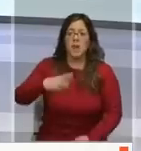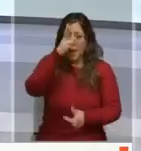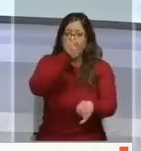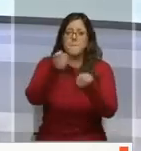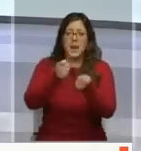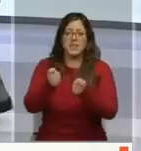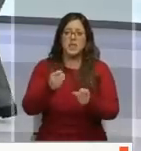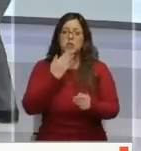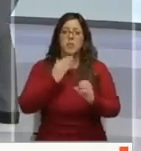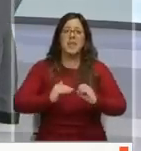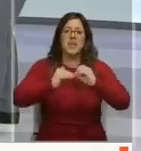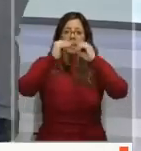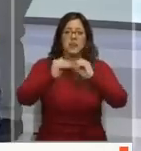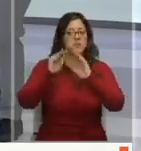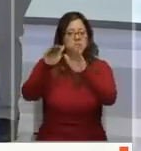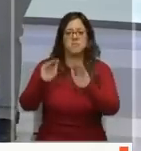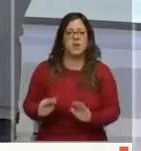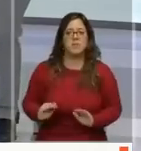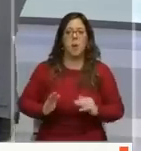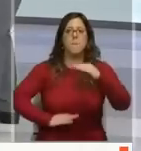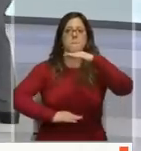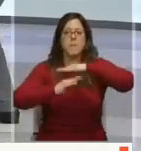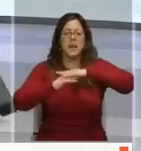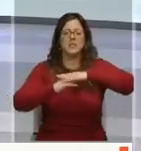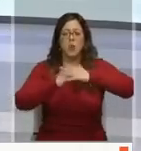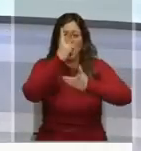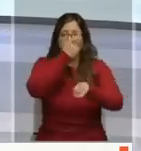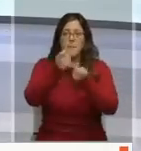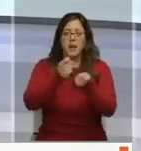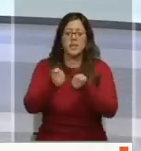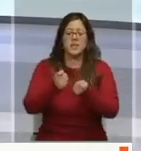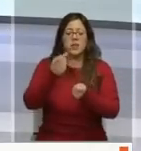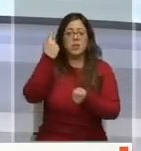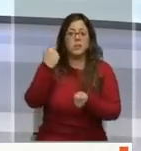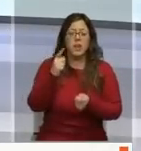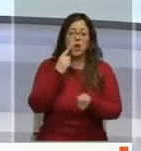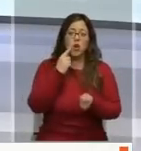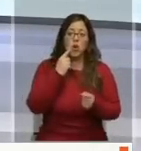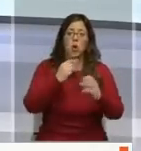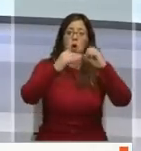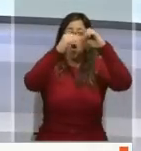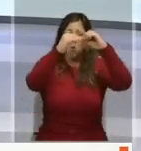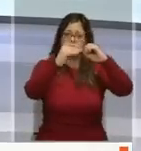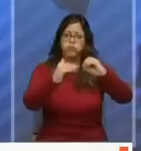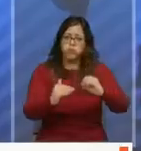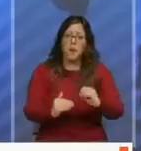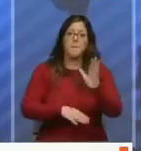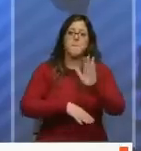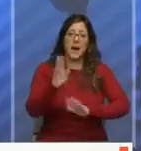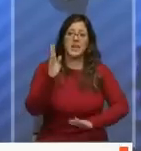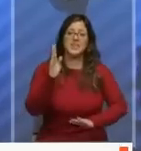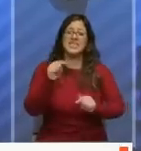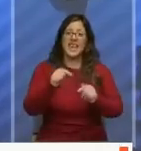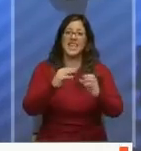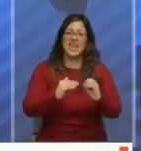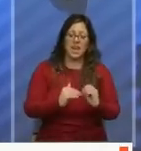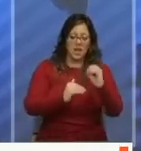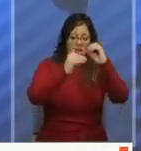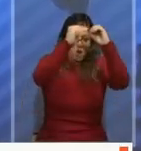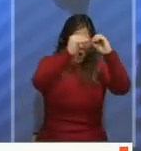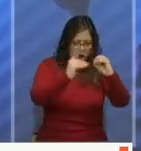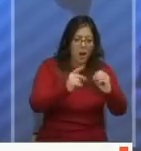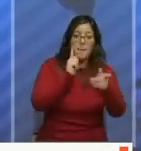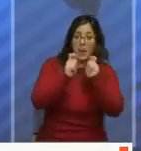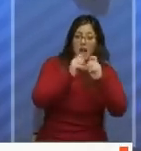similares. Isoterma cero lo mismo. El límite máximo muy similar, pero va a bajar un poco más y ahí está el riesgo de que baje y después suba